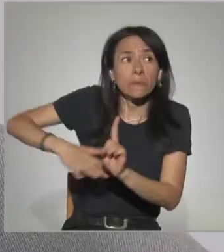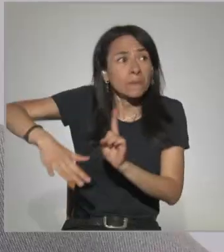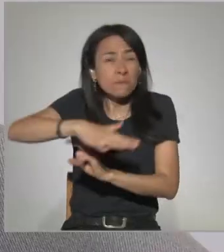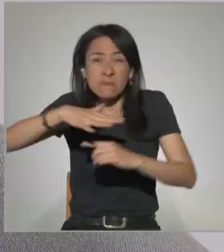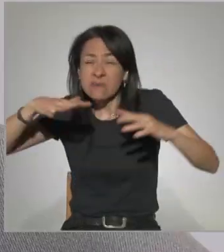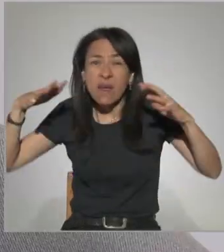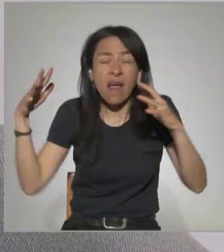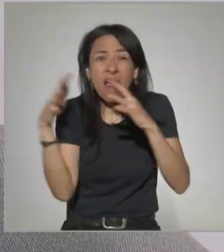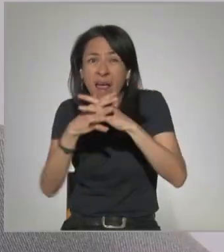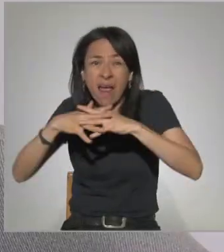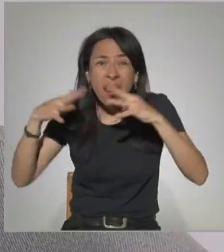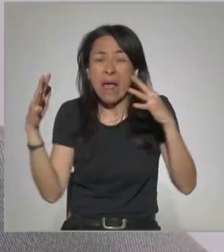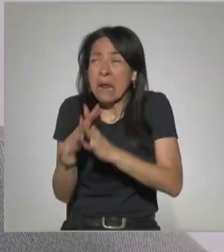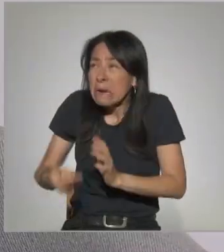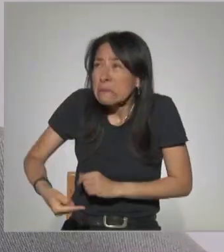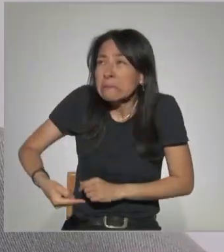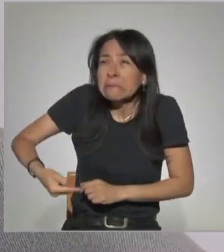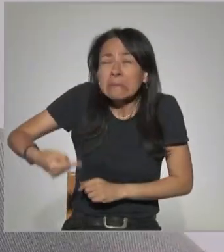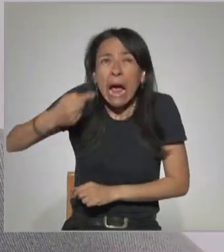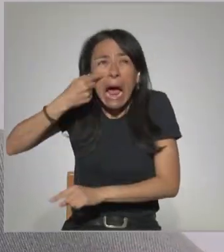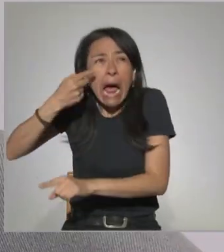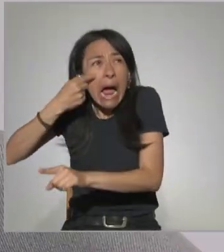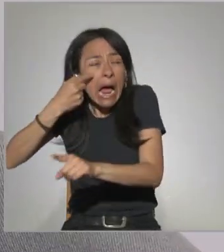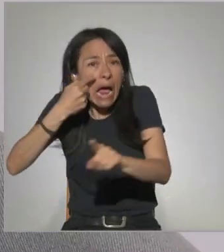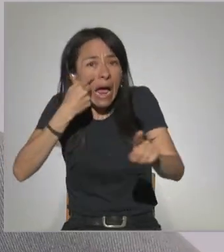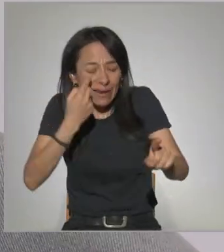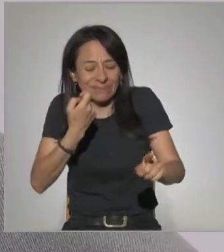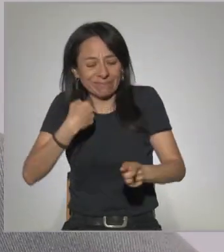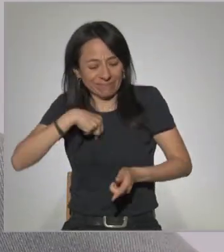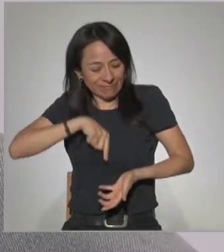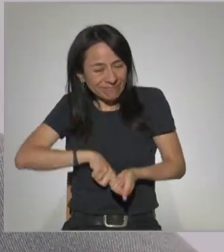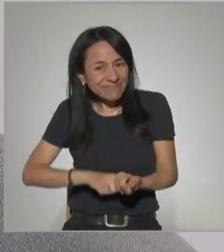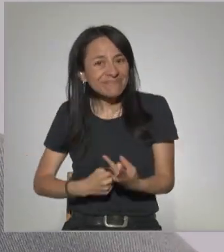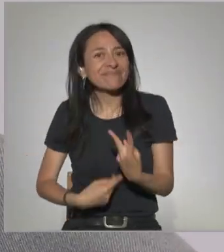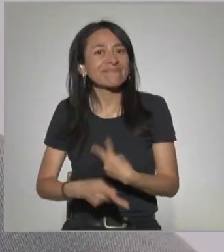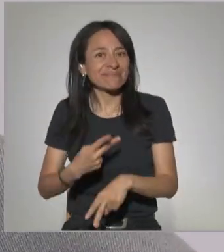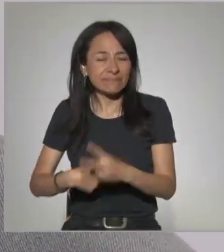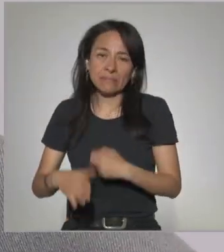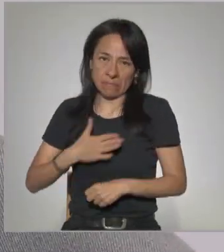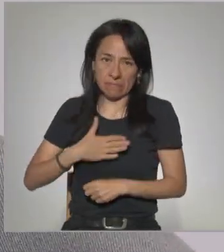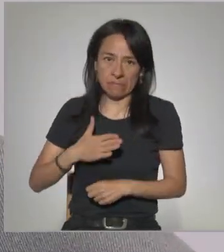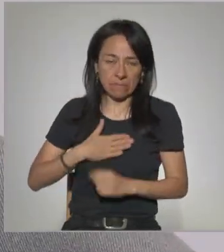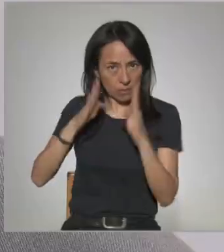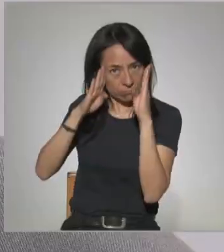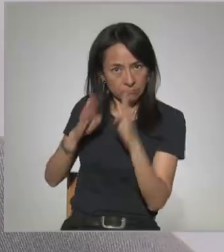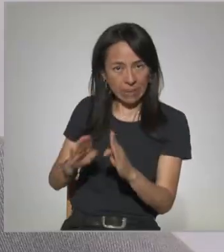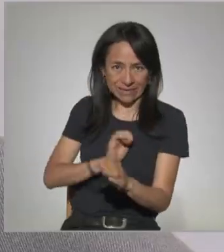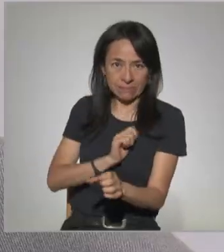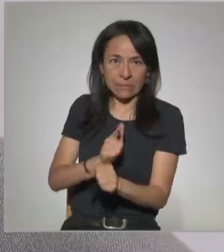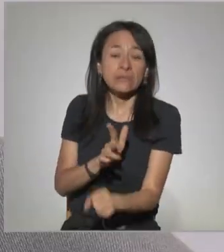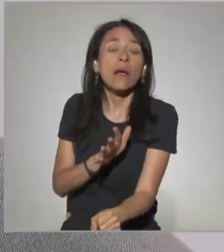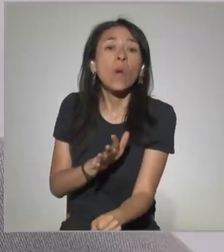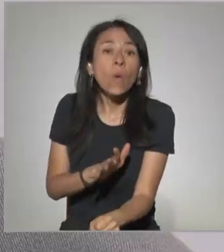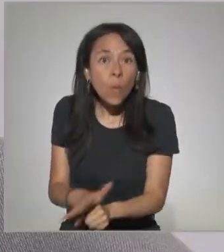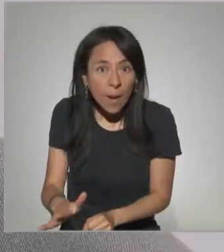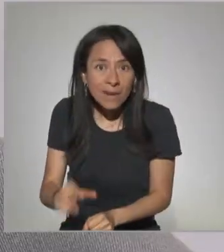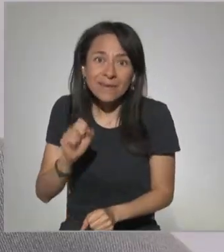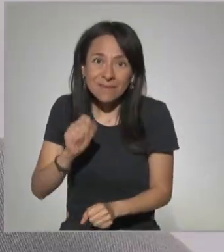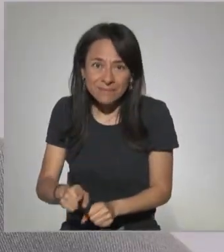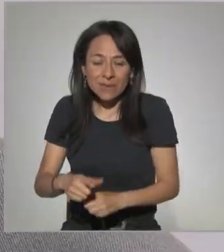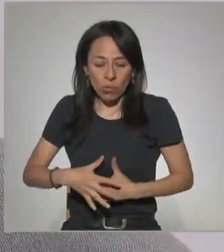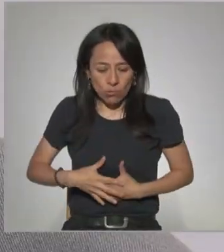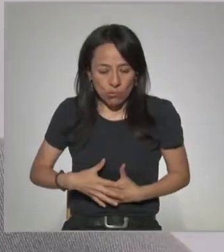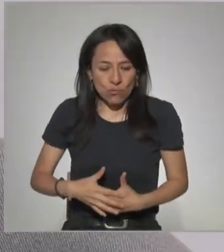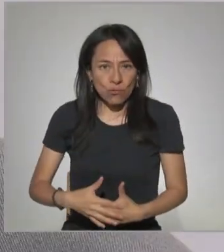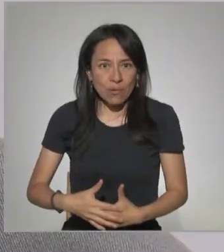¿no? Pero incluso también, bueno, mi campo más de especialización es lo perinatal. Entonces, justo